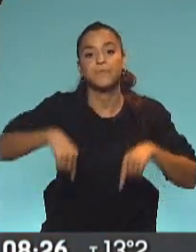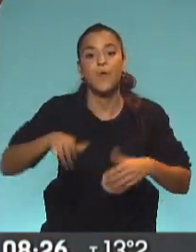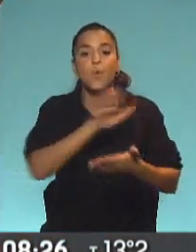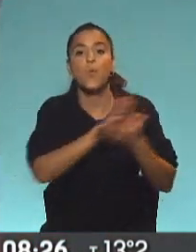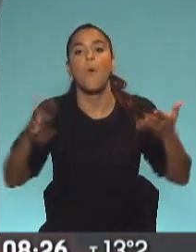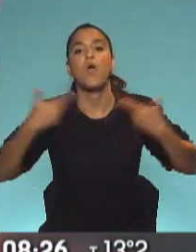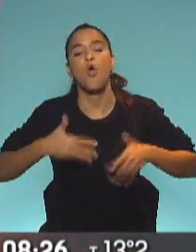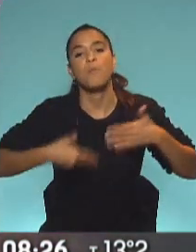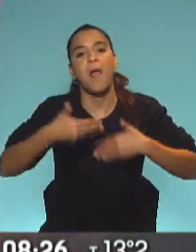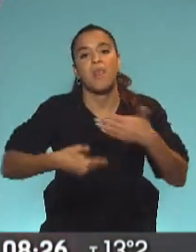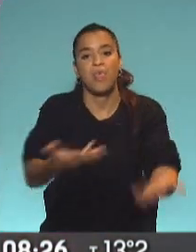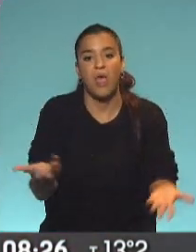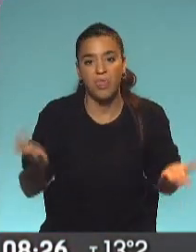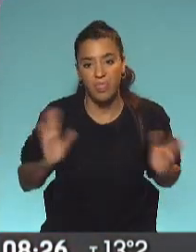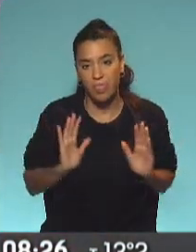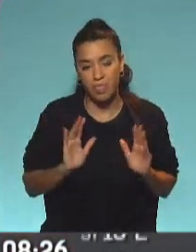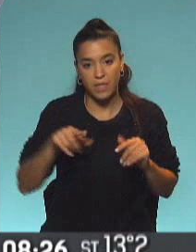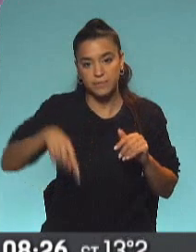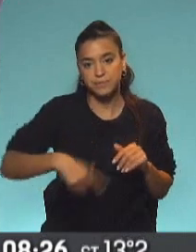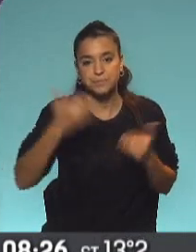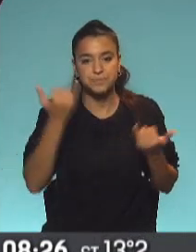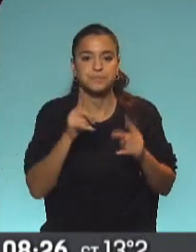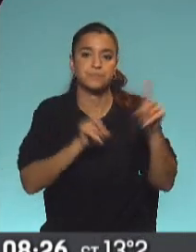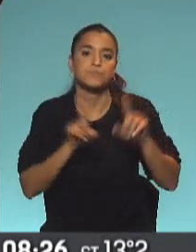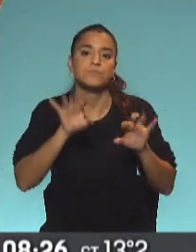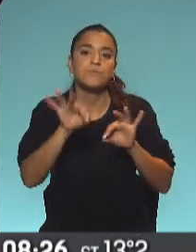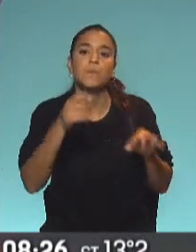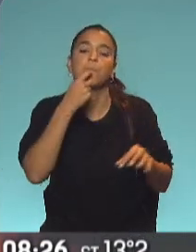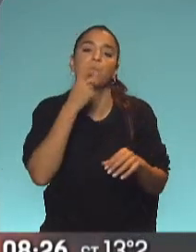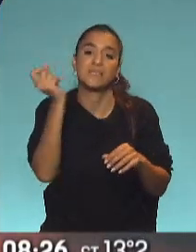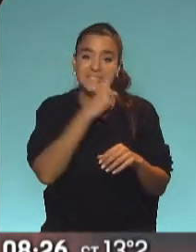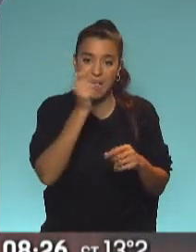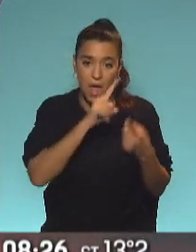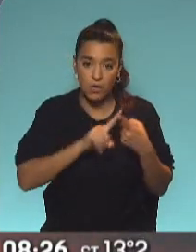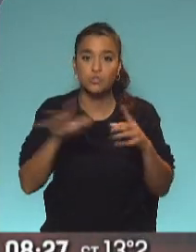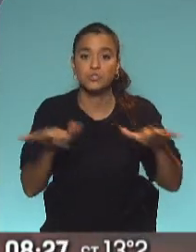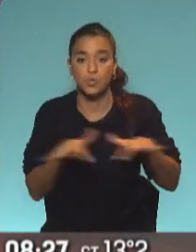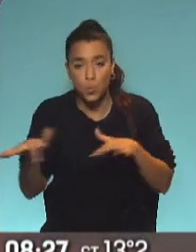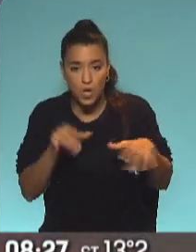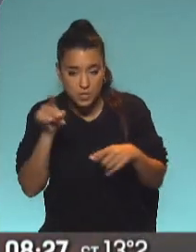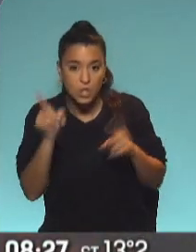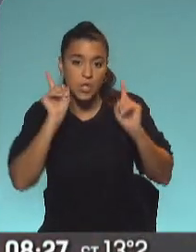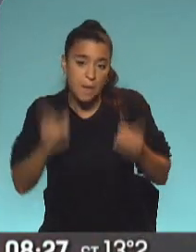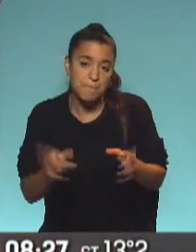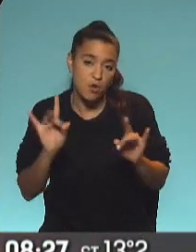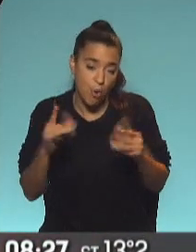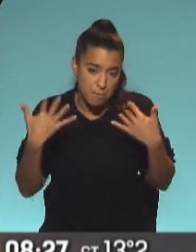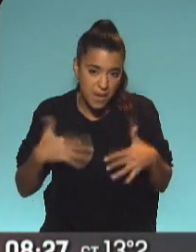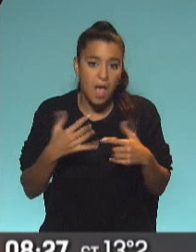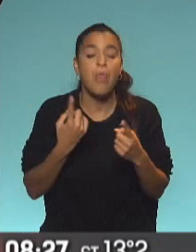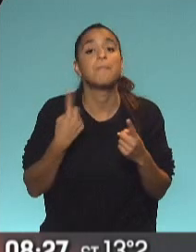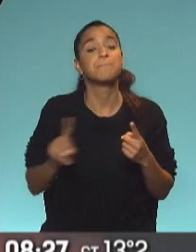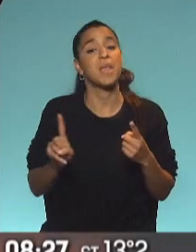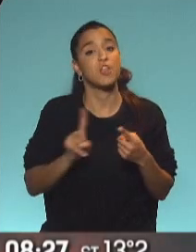nueva normalidad. La mayoría del interior del país aparecen algunos focos. El caso de Chaco es una situación también complicada,